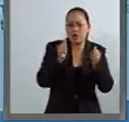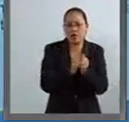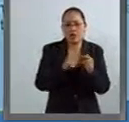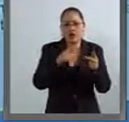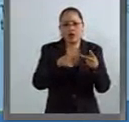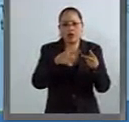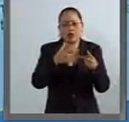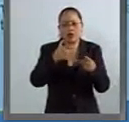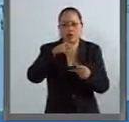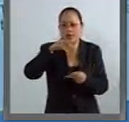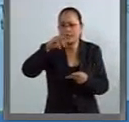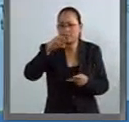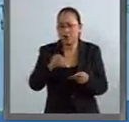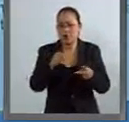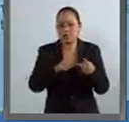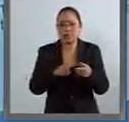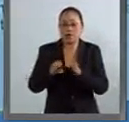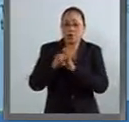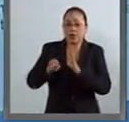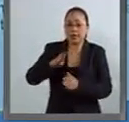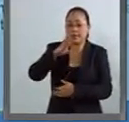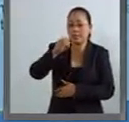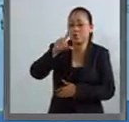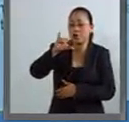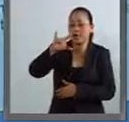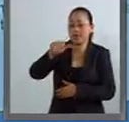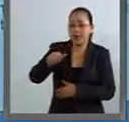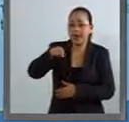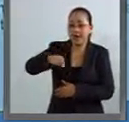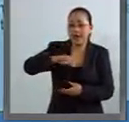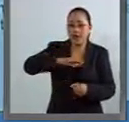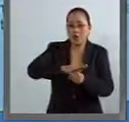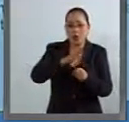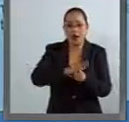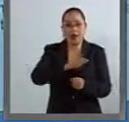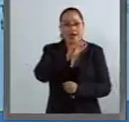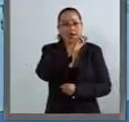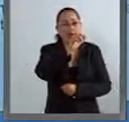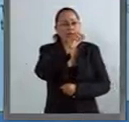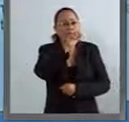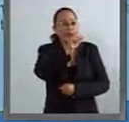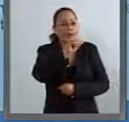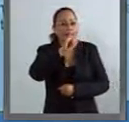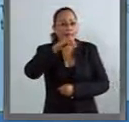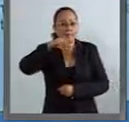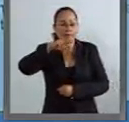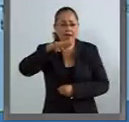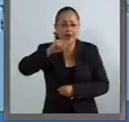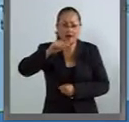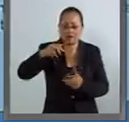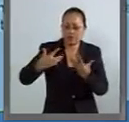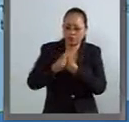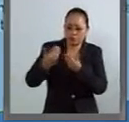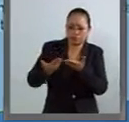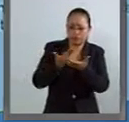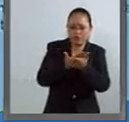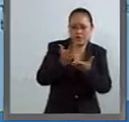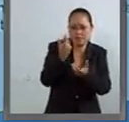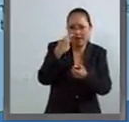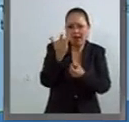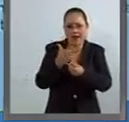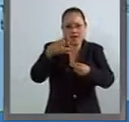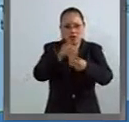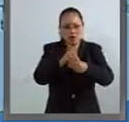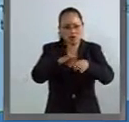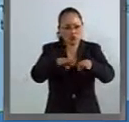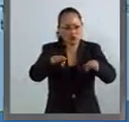quichua. En el caso de Bolivia, la traducción la hacen en aymara como parte de esta propuesta de inclusión. Y